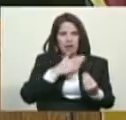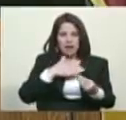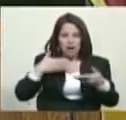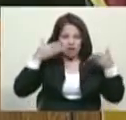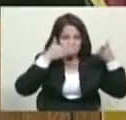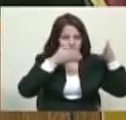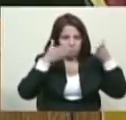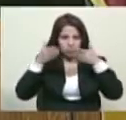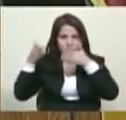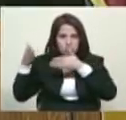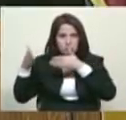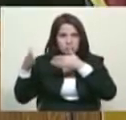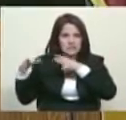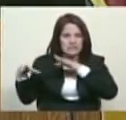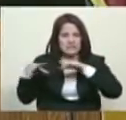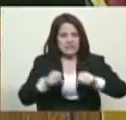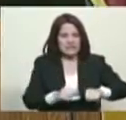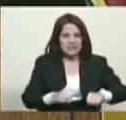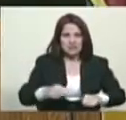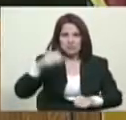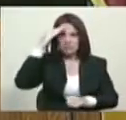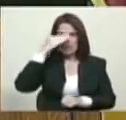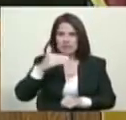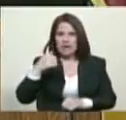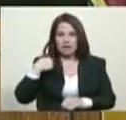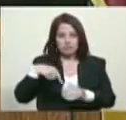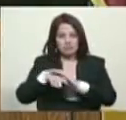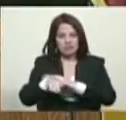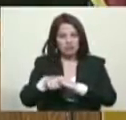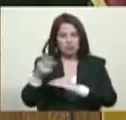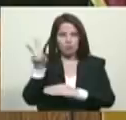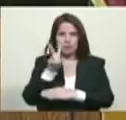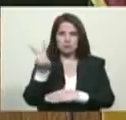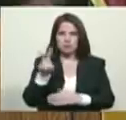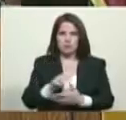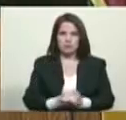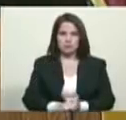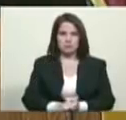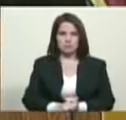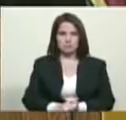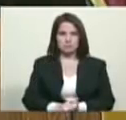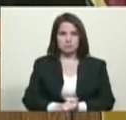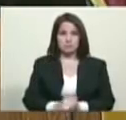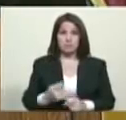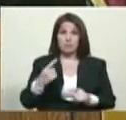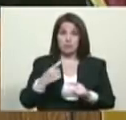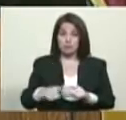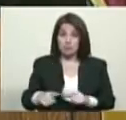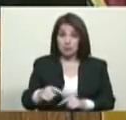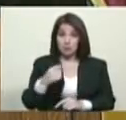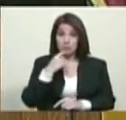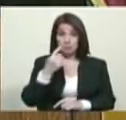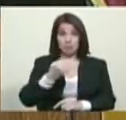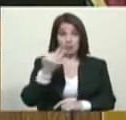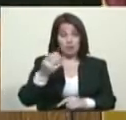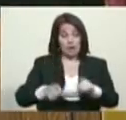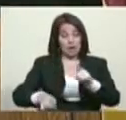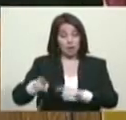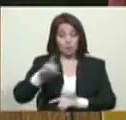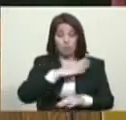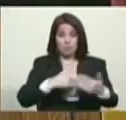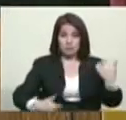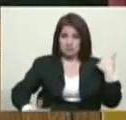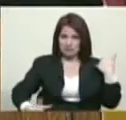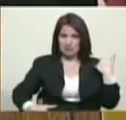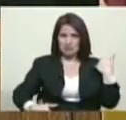una intervención militar a Venezuela. Pero siento también algunos presidentes, por más